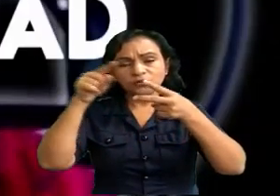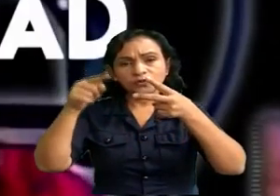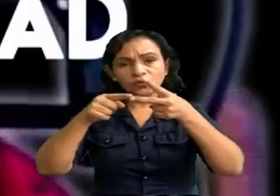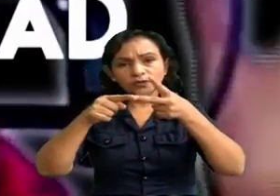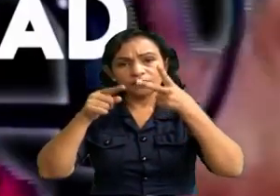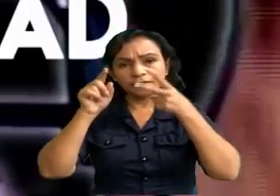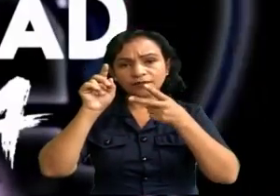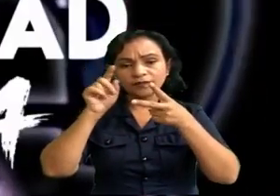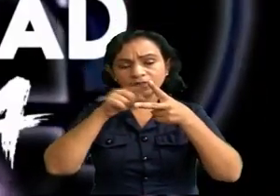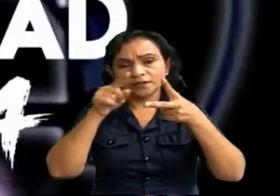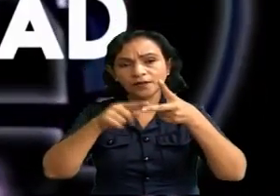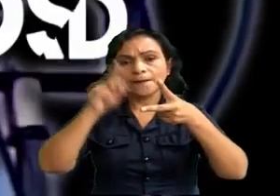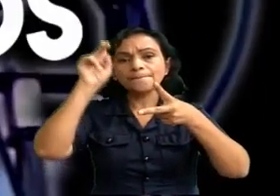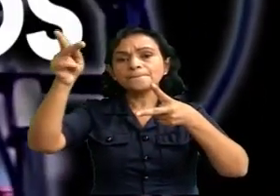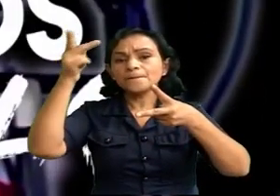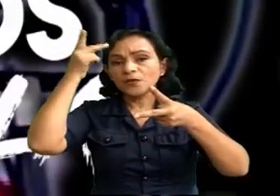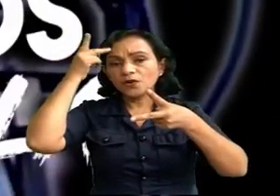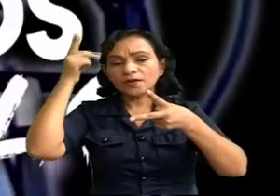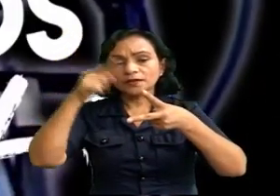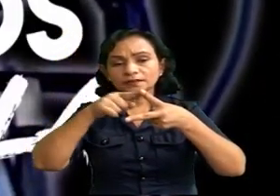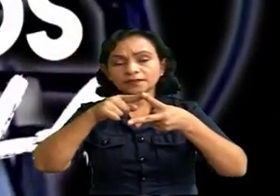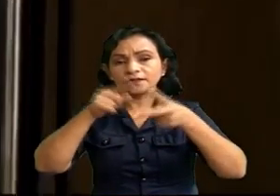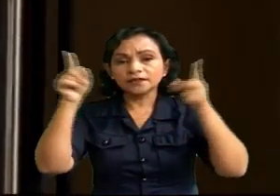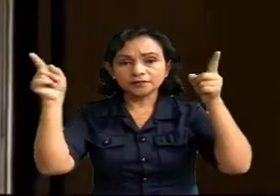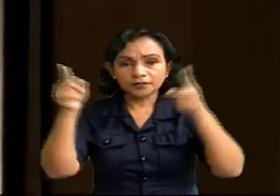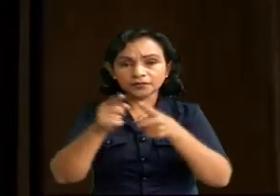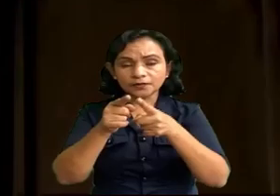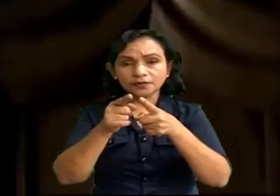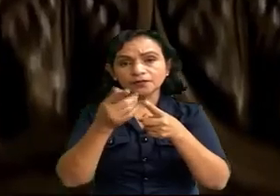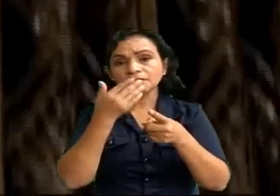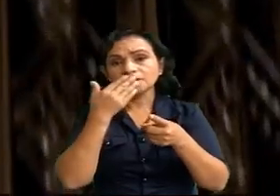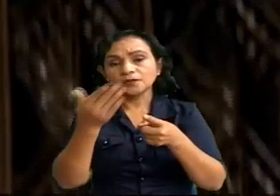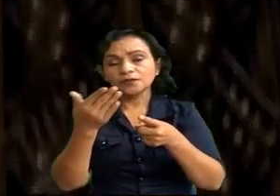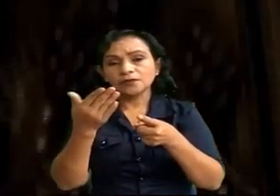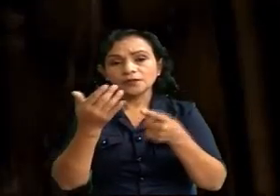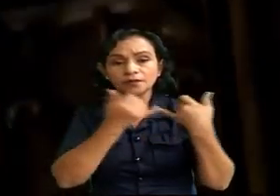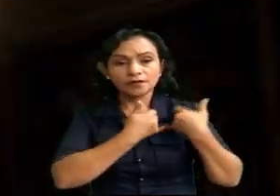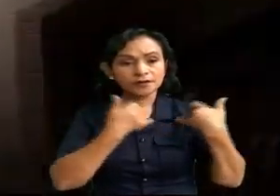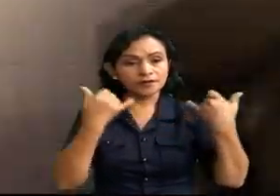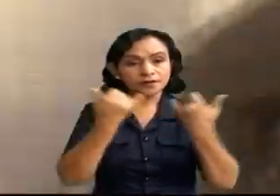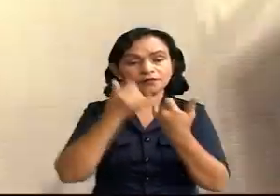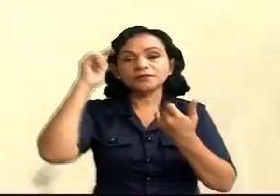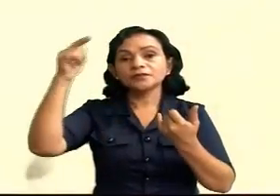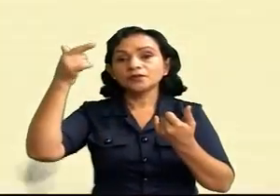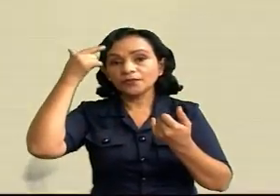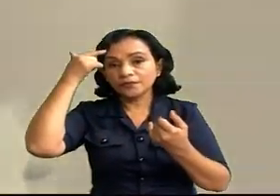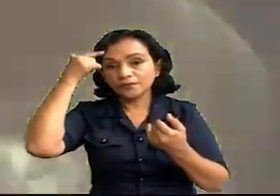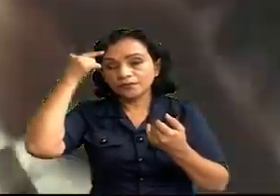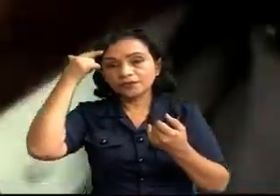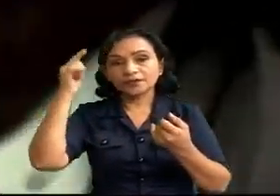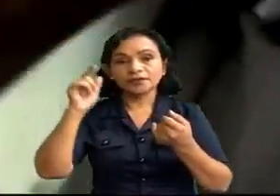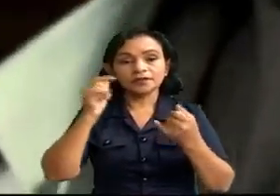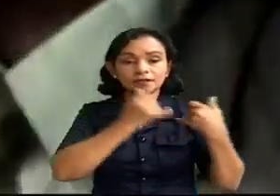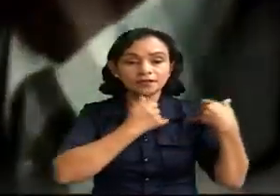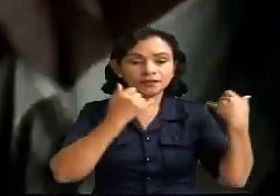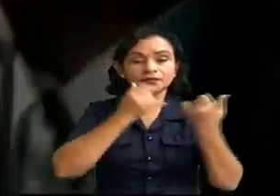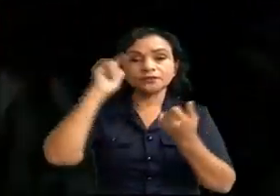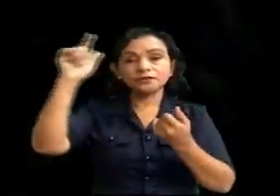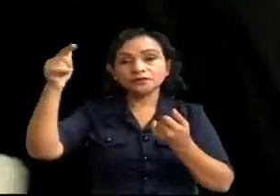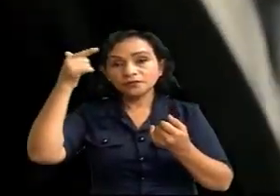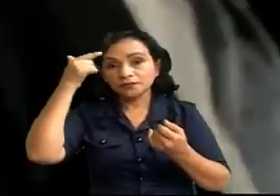La sociedad política, podemos resumirla, bueno, como las instituciones del Estado, las instituciones del